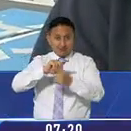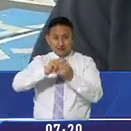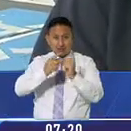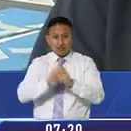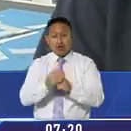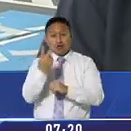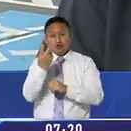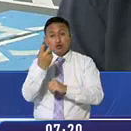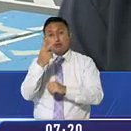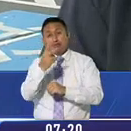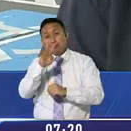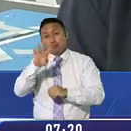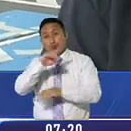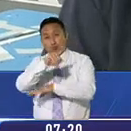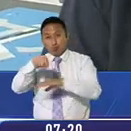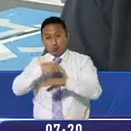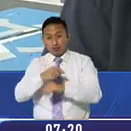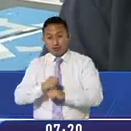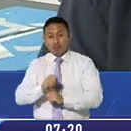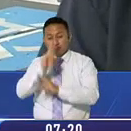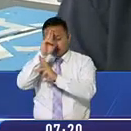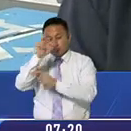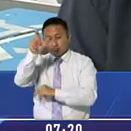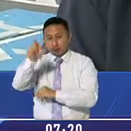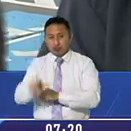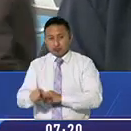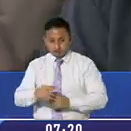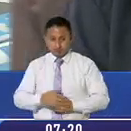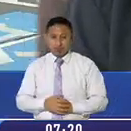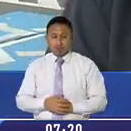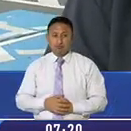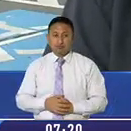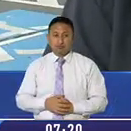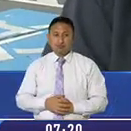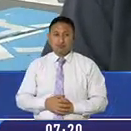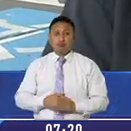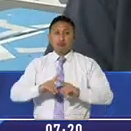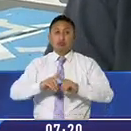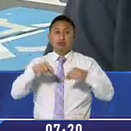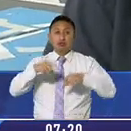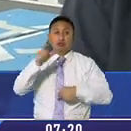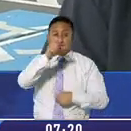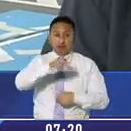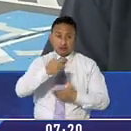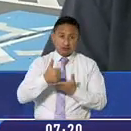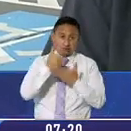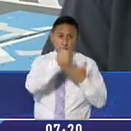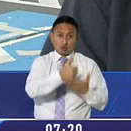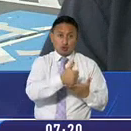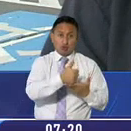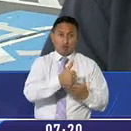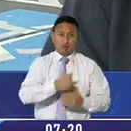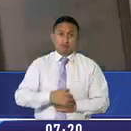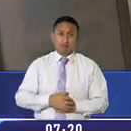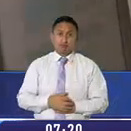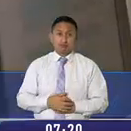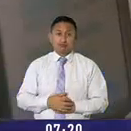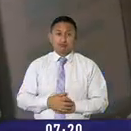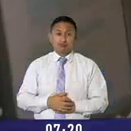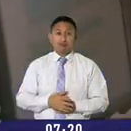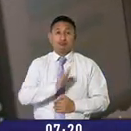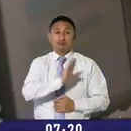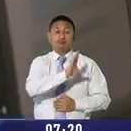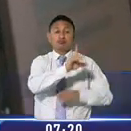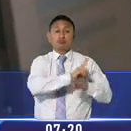respetando el máximo de horas al mes, pero para poder dar abasto o cobertura correcta a la demanda de pacientes. El director técnico de esa casa